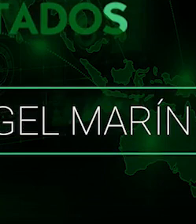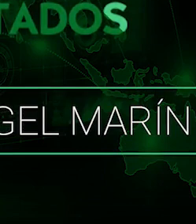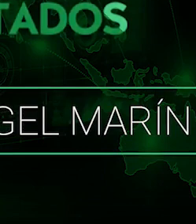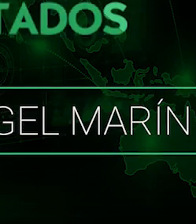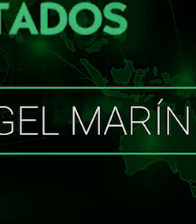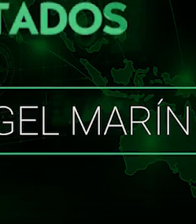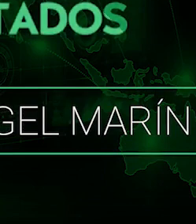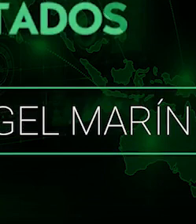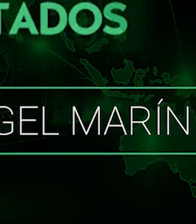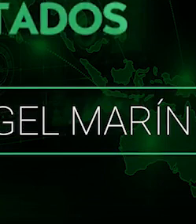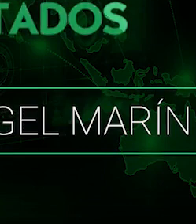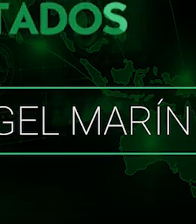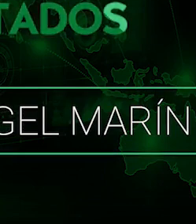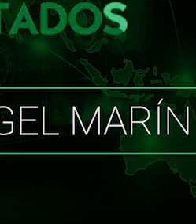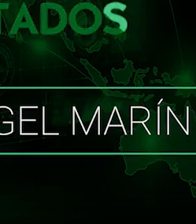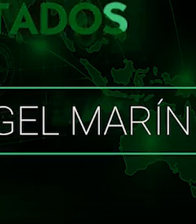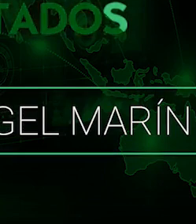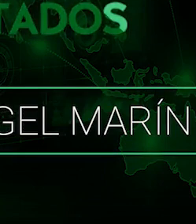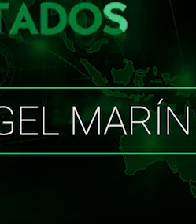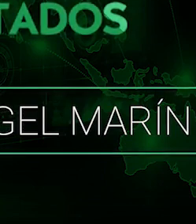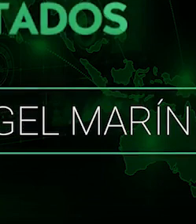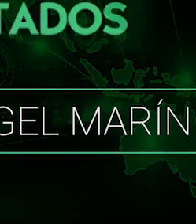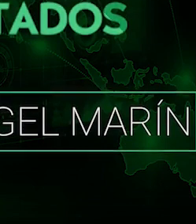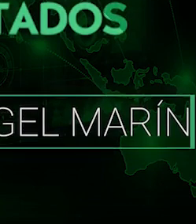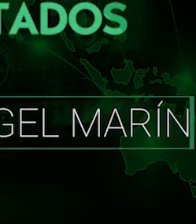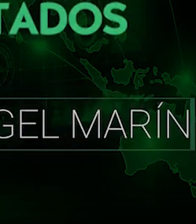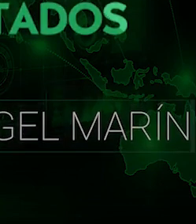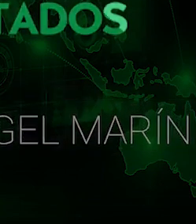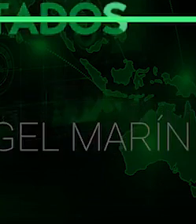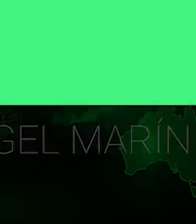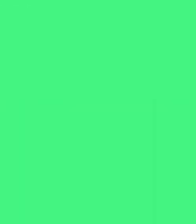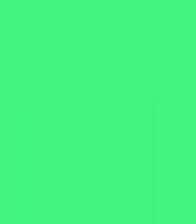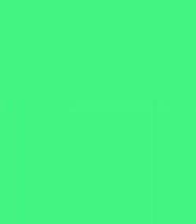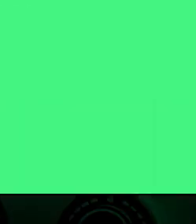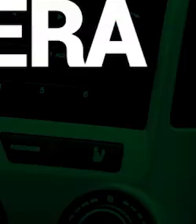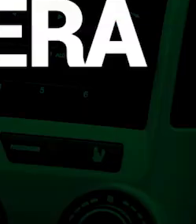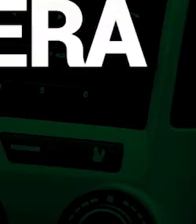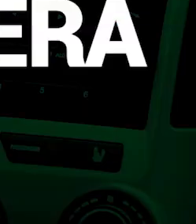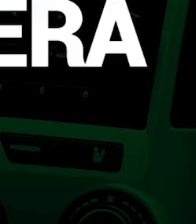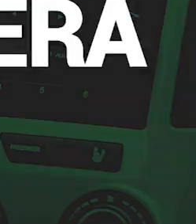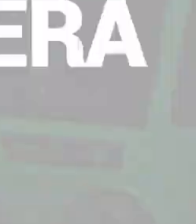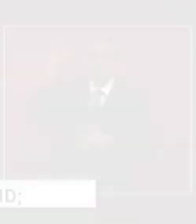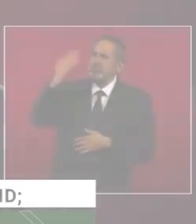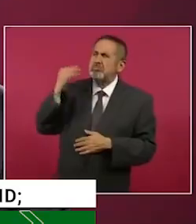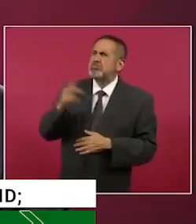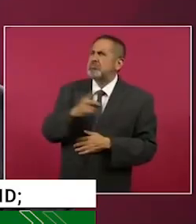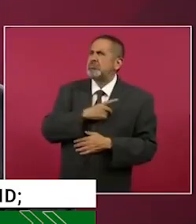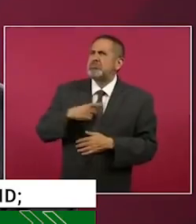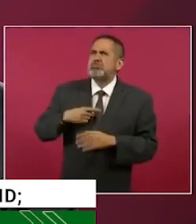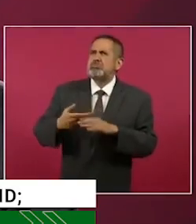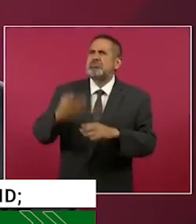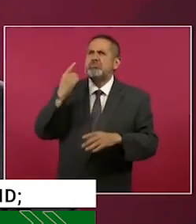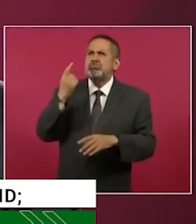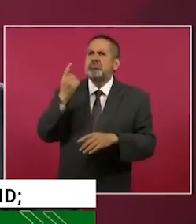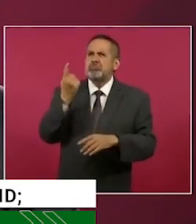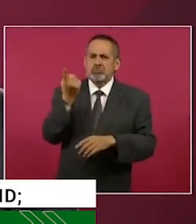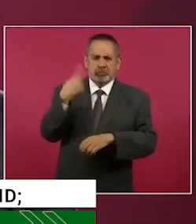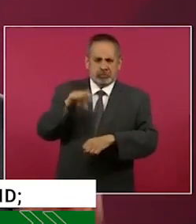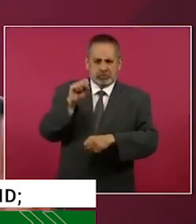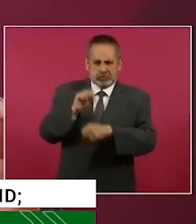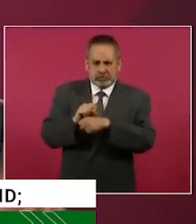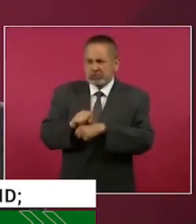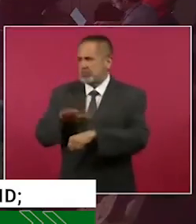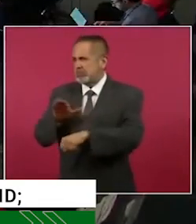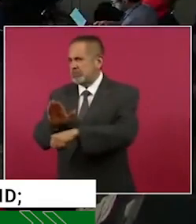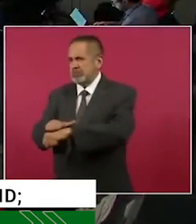Luis Ángel Marín. Quédese con nosotros, aquí están las noticias. La mañanera. Al hacerse cargo de la